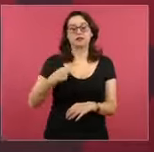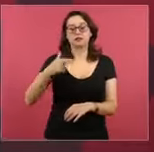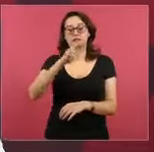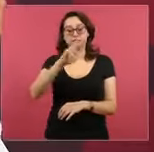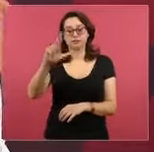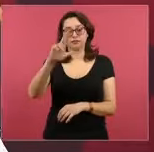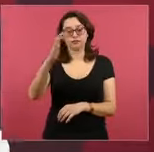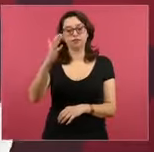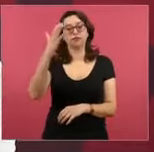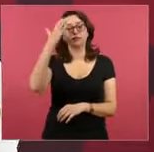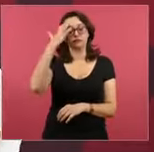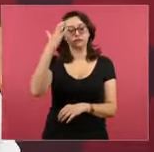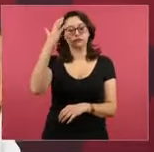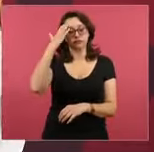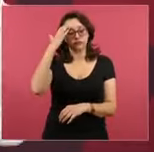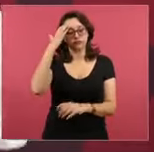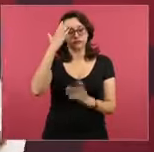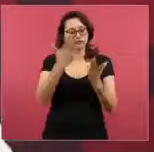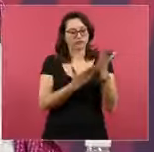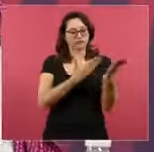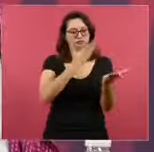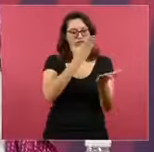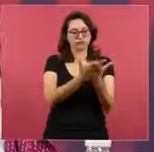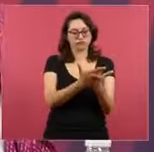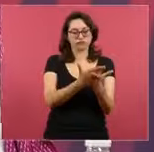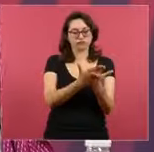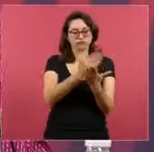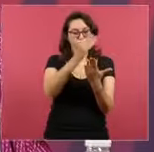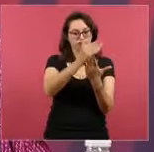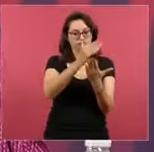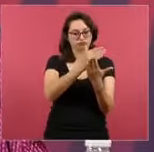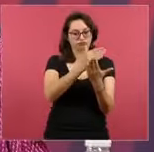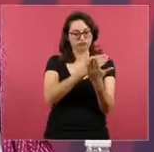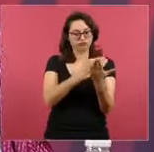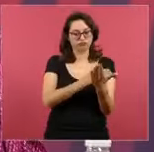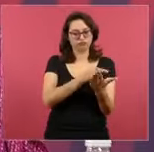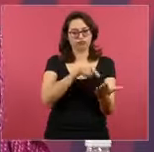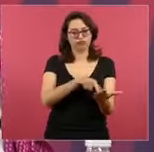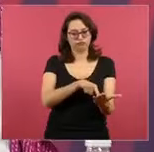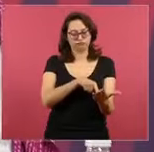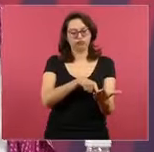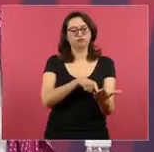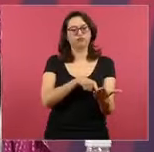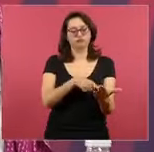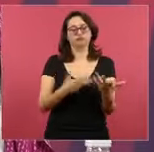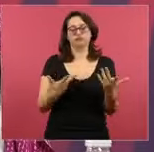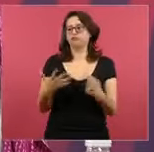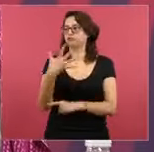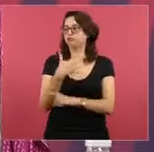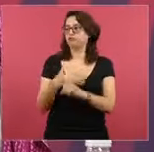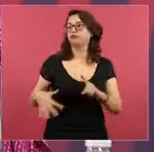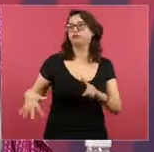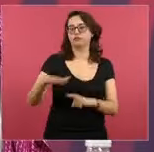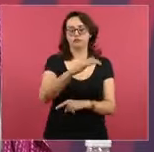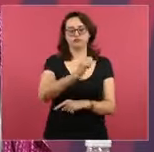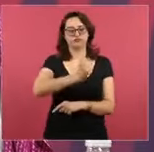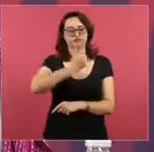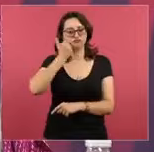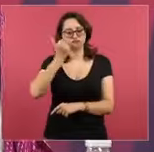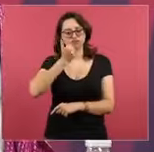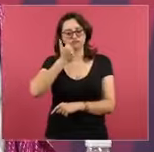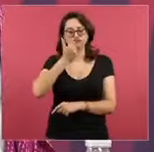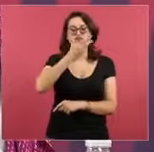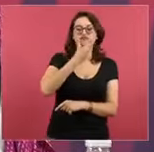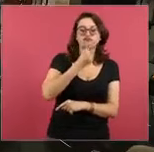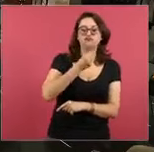nosotros cubrir los planteamientos del plan de estudio en la realidad con nuestros alumnos y nuestras